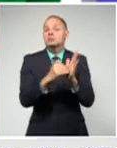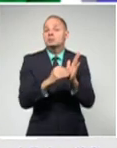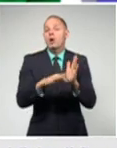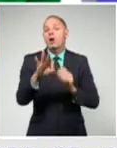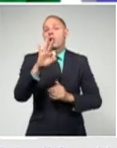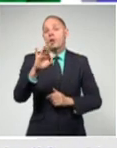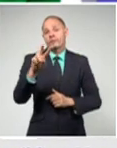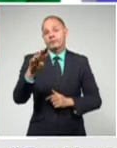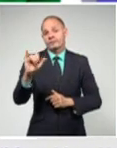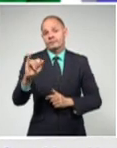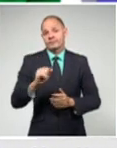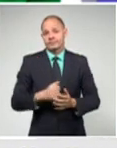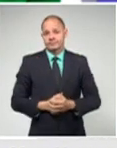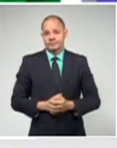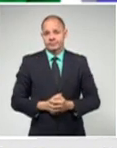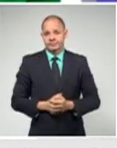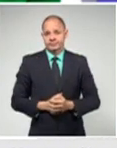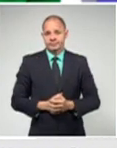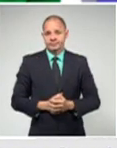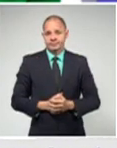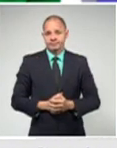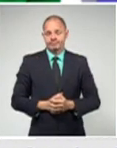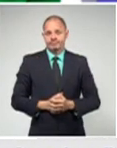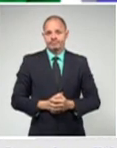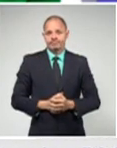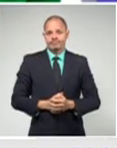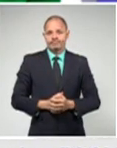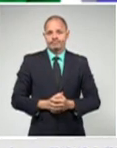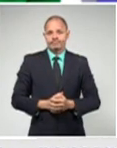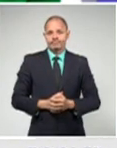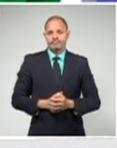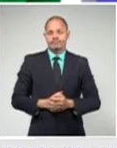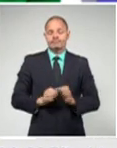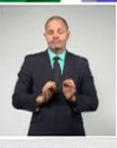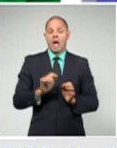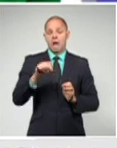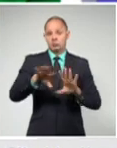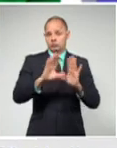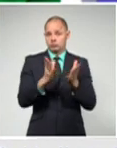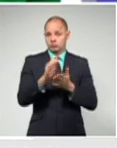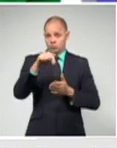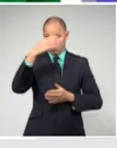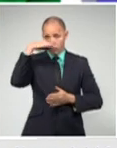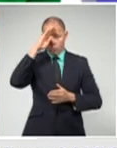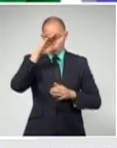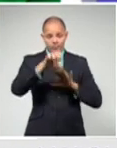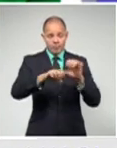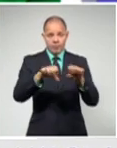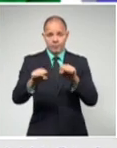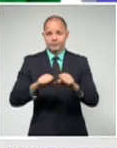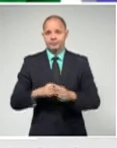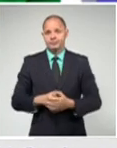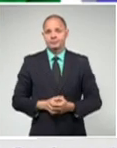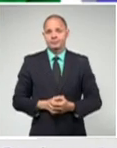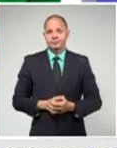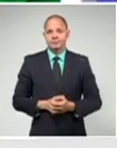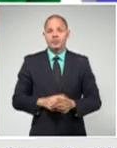7.826 casos pediátricos que han sido confirmados en nuestro país. Y de